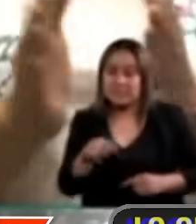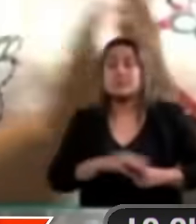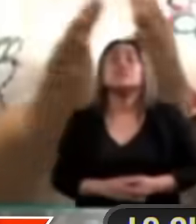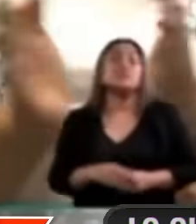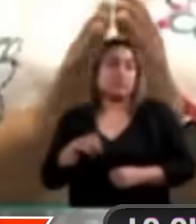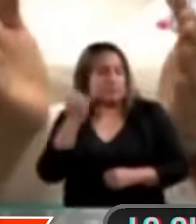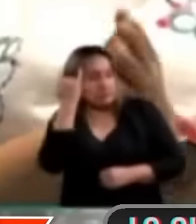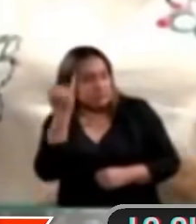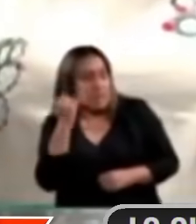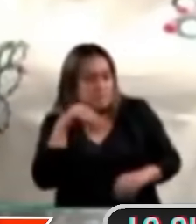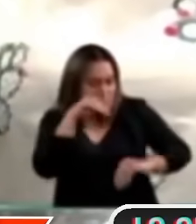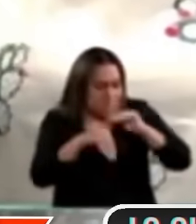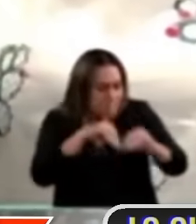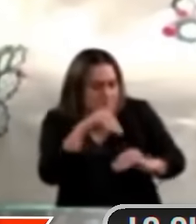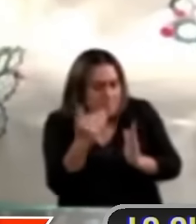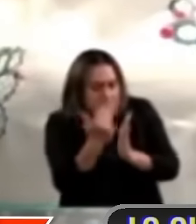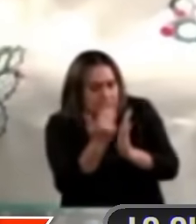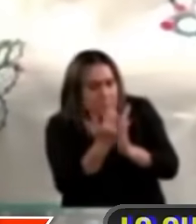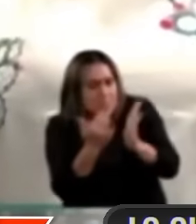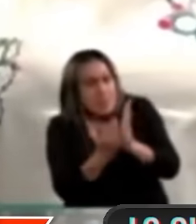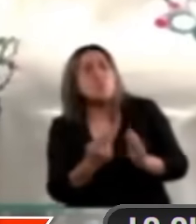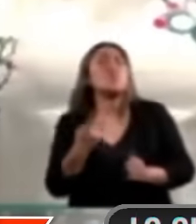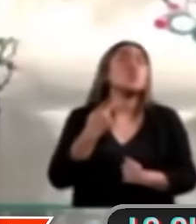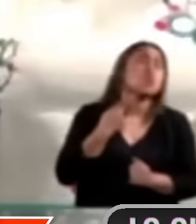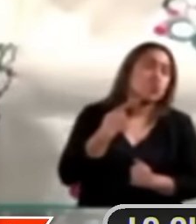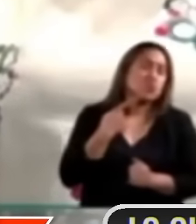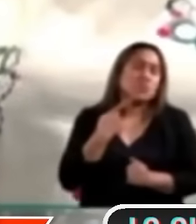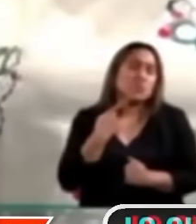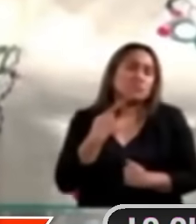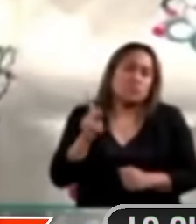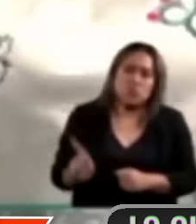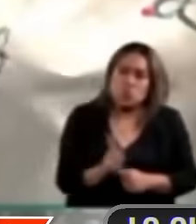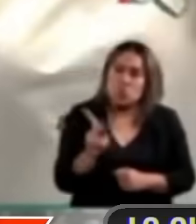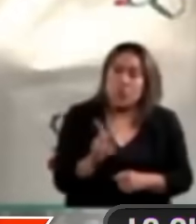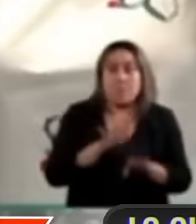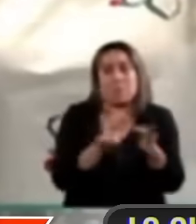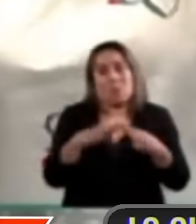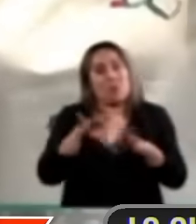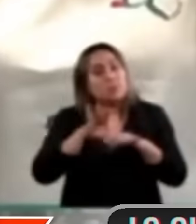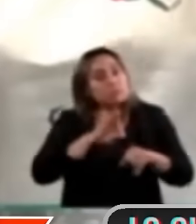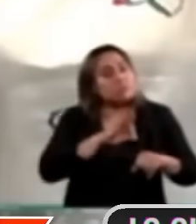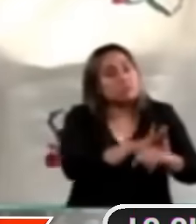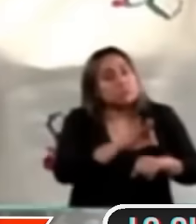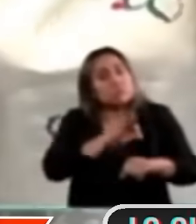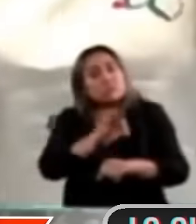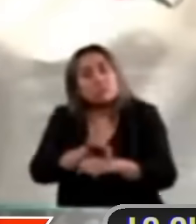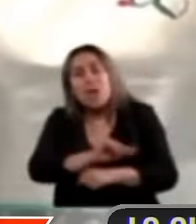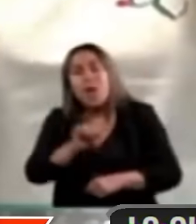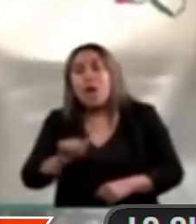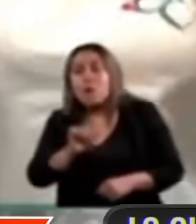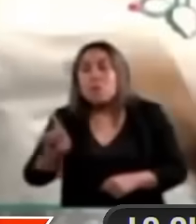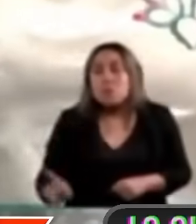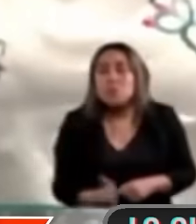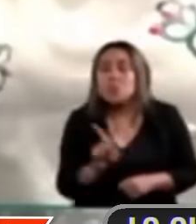de políticas públicas que benefician directamente a los sectores. ¡Es un honor estar